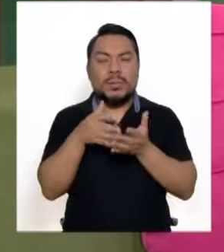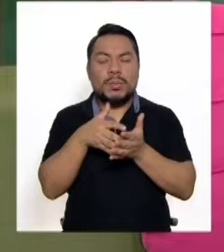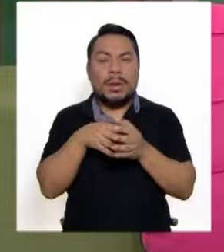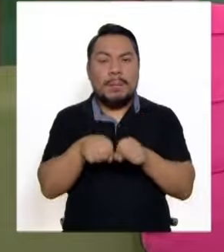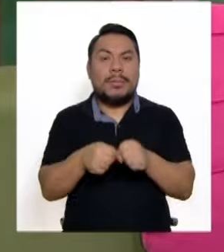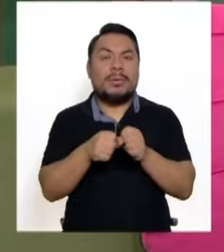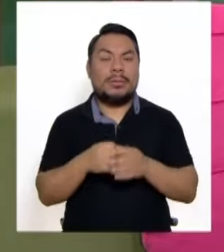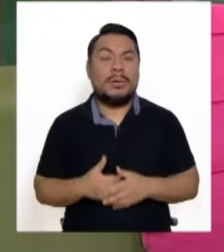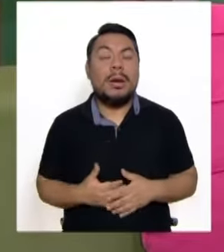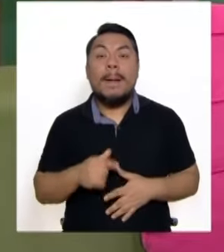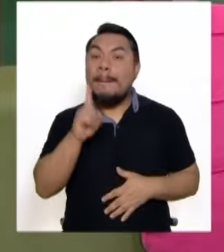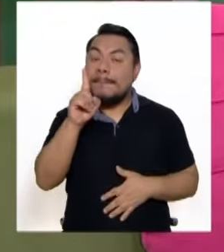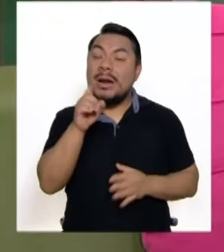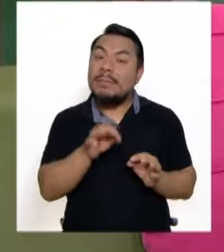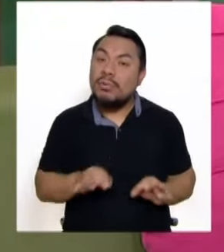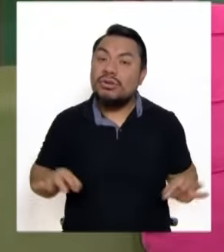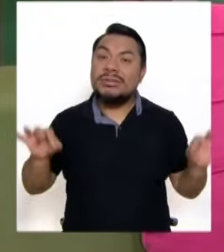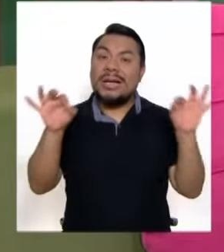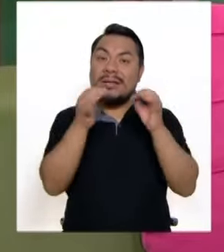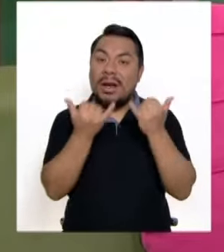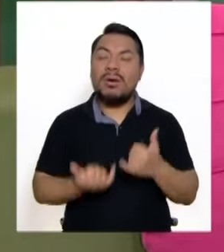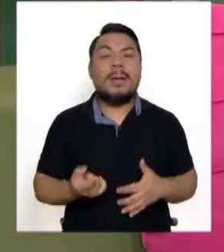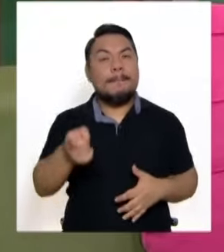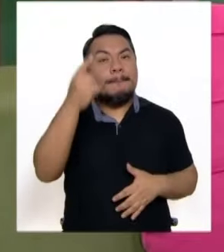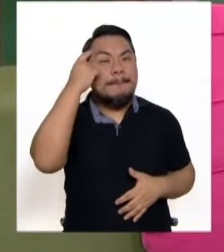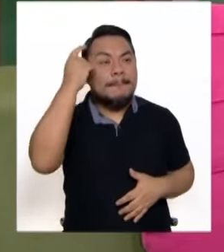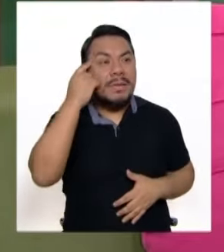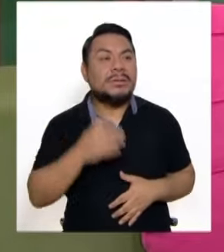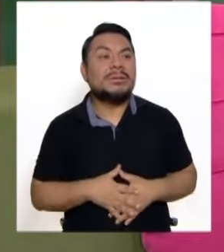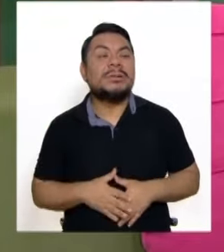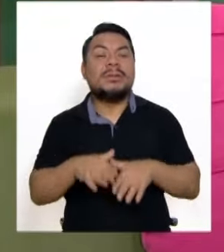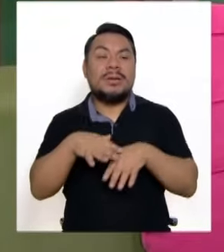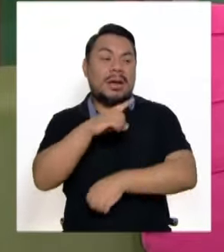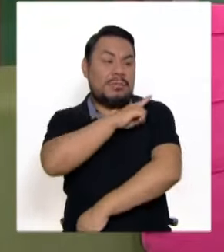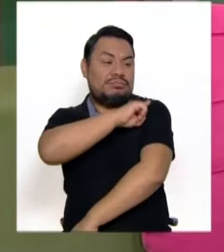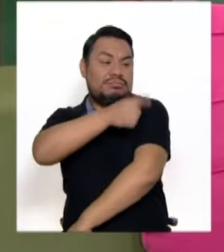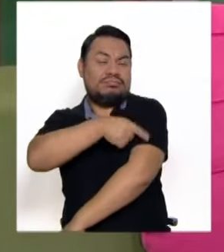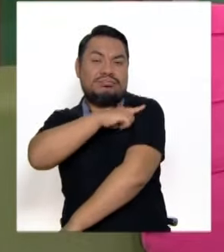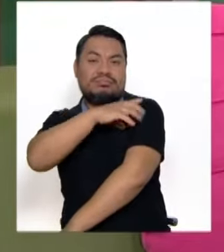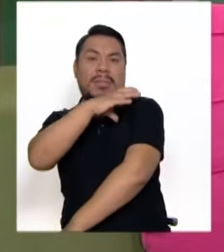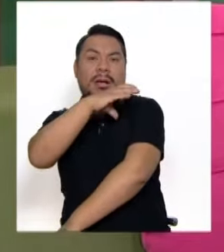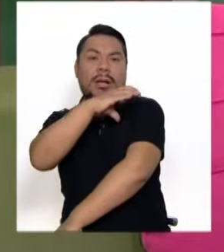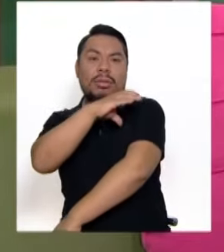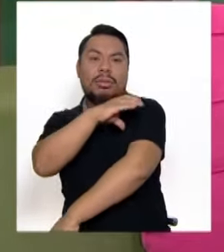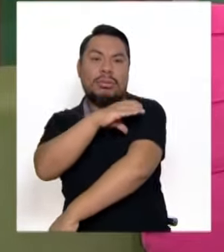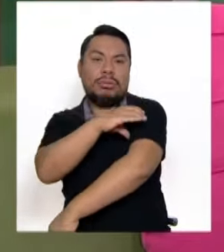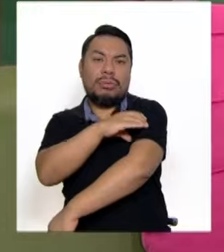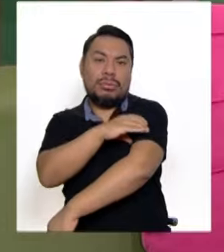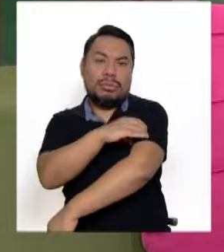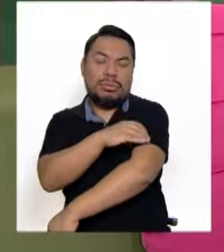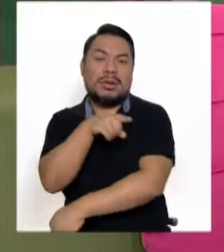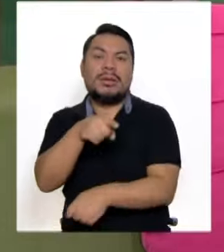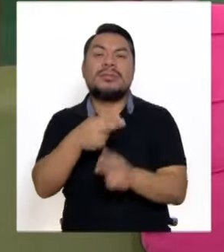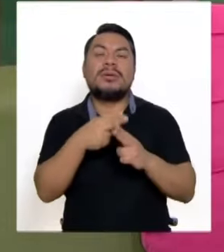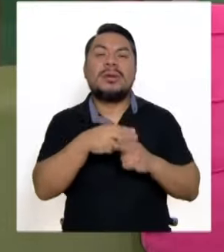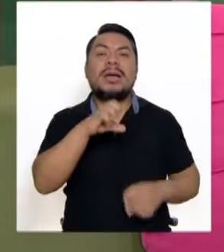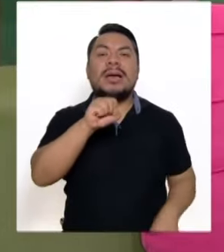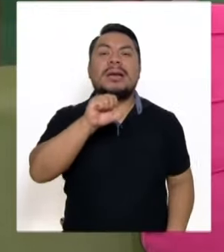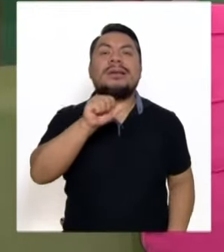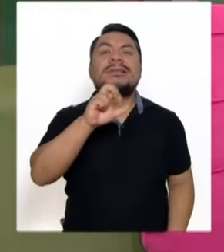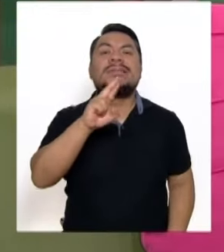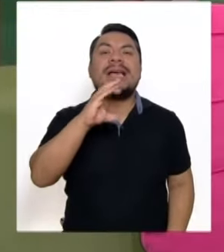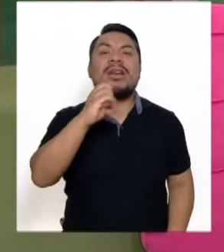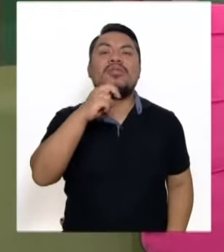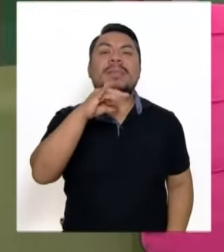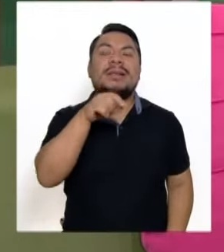Hoy en día lo más importante es pensar en la disminución de la masa muscular. Así es. Que se llama sarcopenia. Y eso